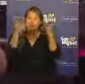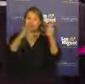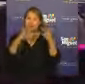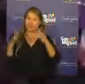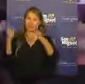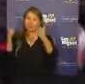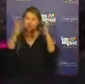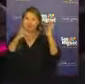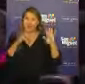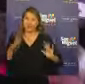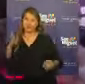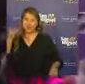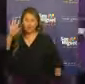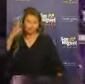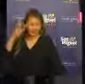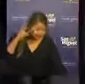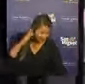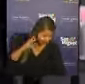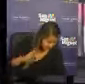aplauso.